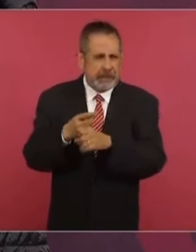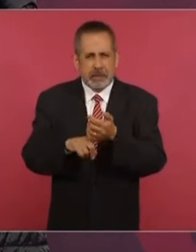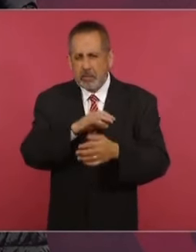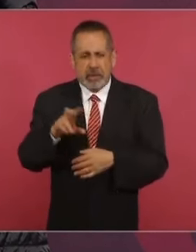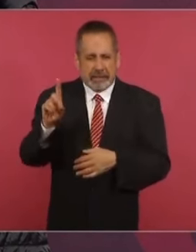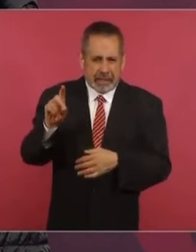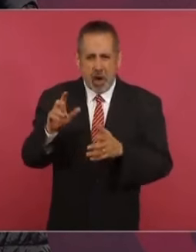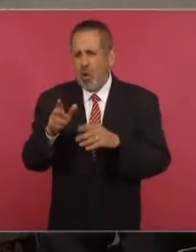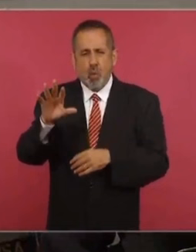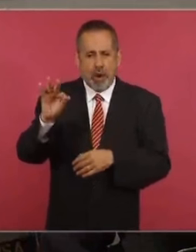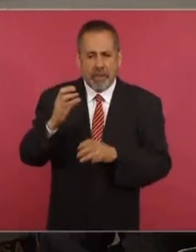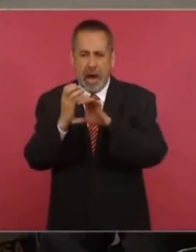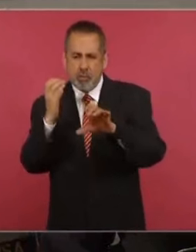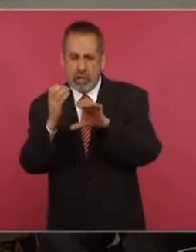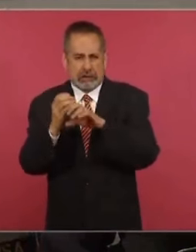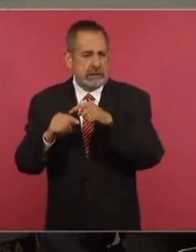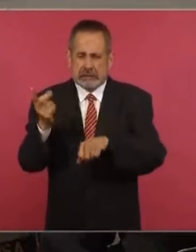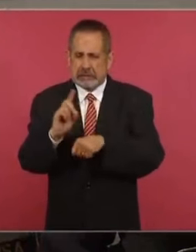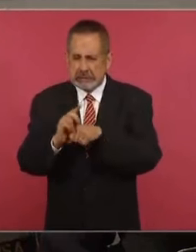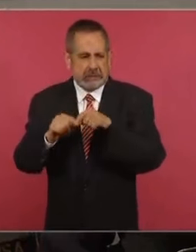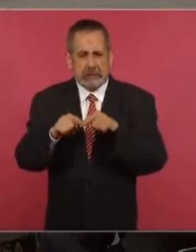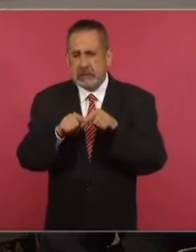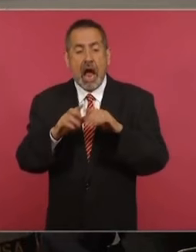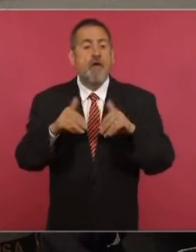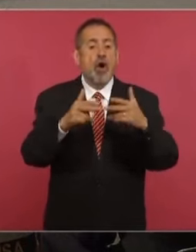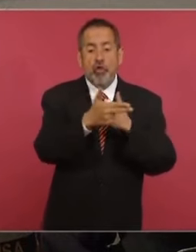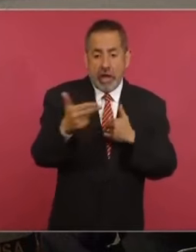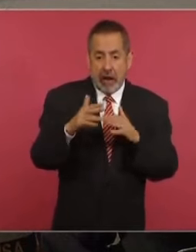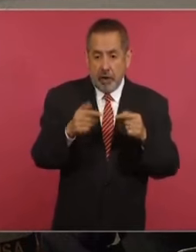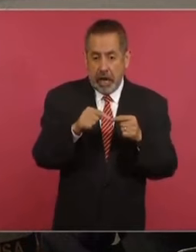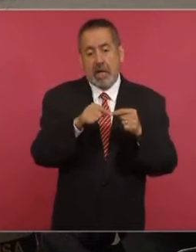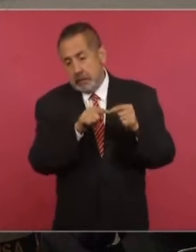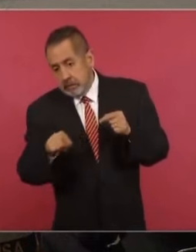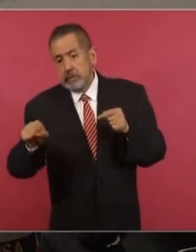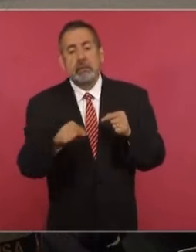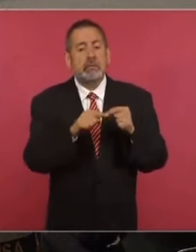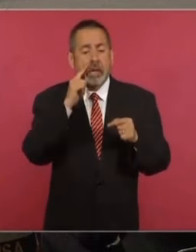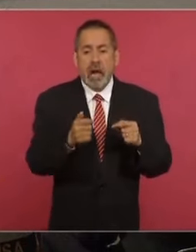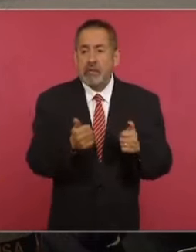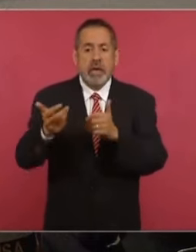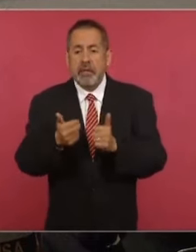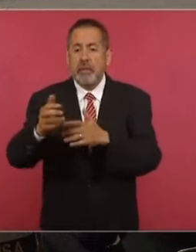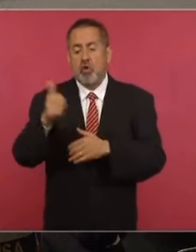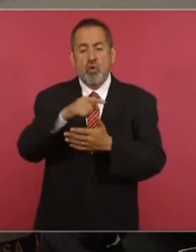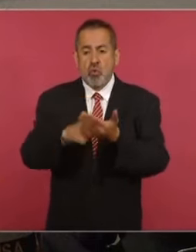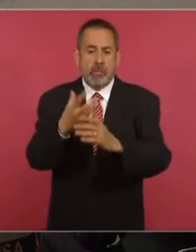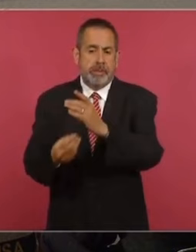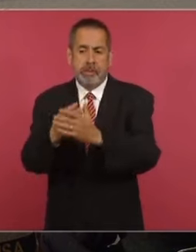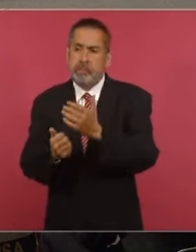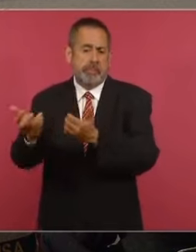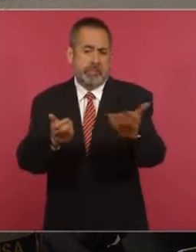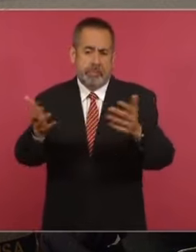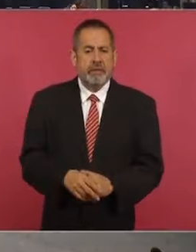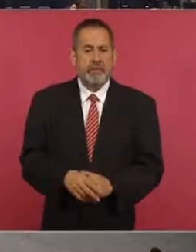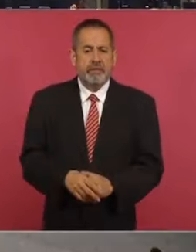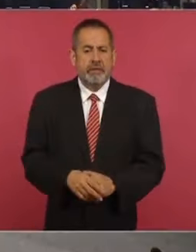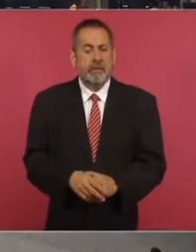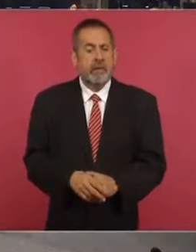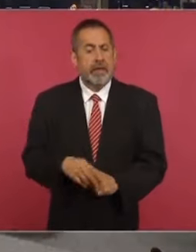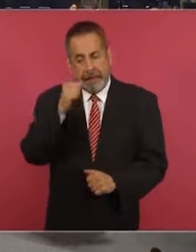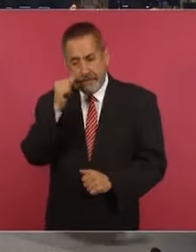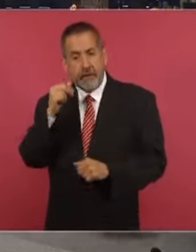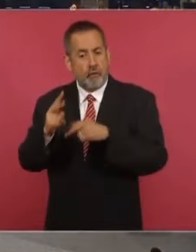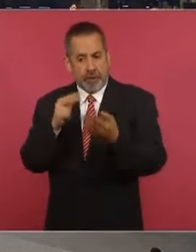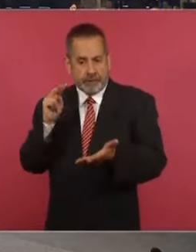o 40 camiones que van a estar de manera diaria fuera de los hoteles para iniciar con el proceso de evacuación a quien deseen hacerlo a sus diferentes destinos. Estuvimos